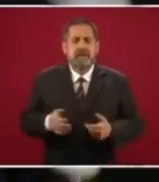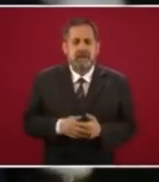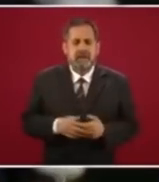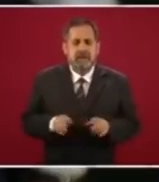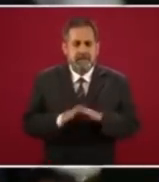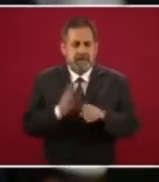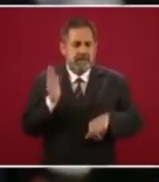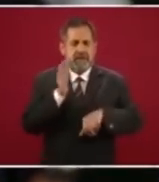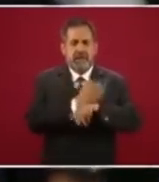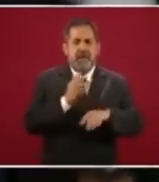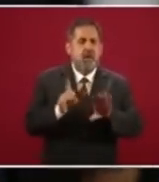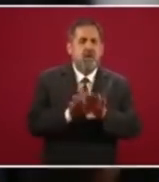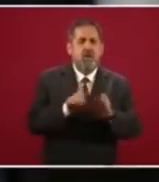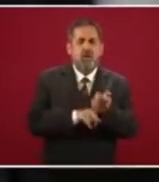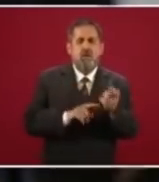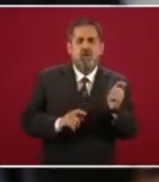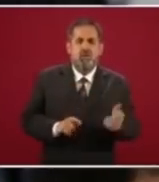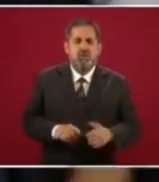va a sancionar? ¿Se va a castigar?